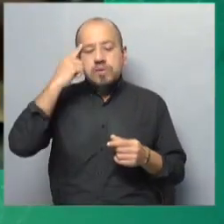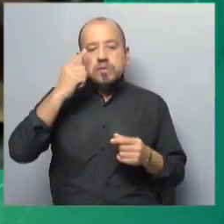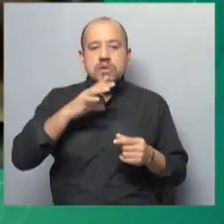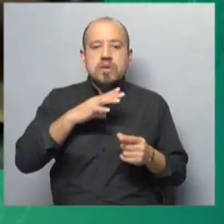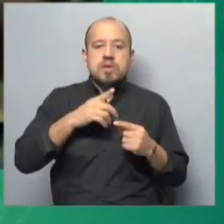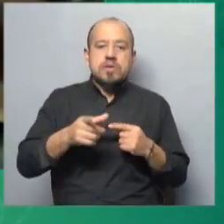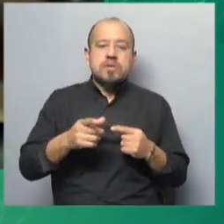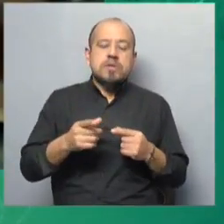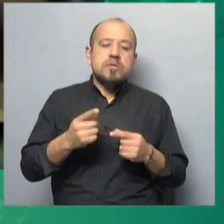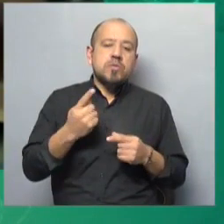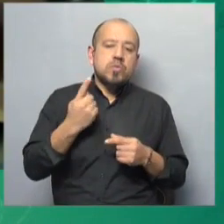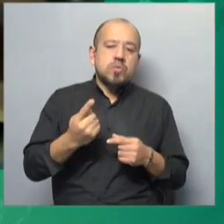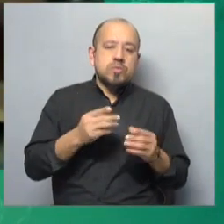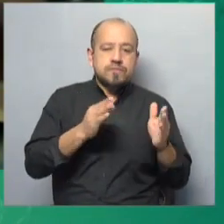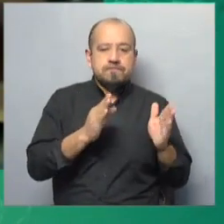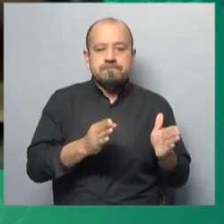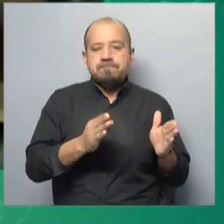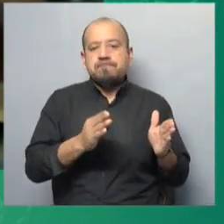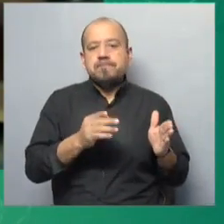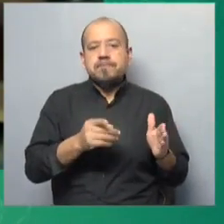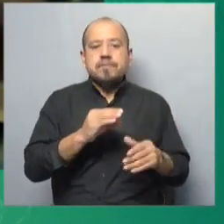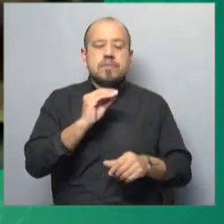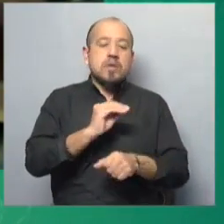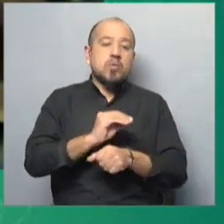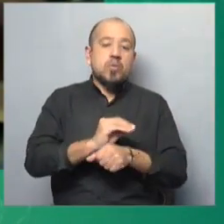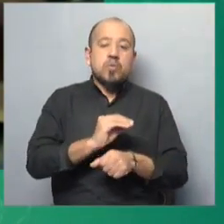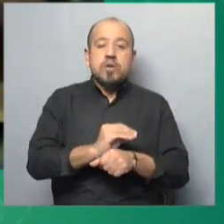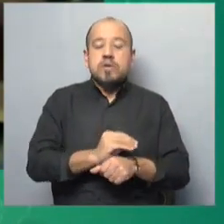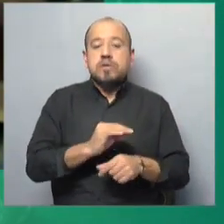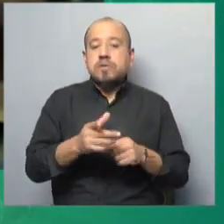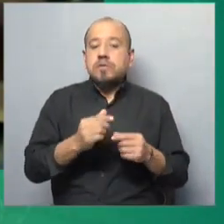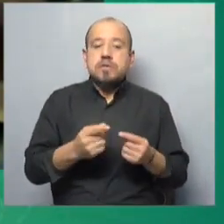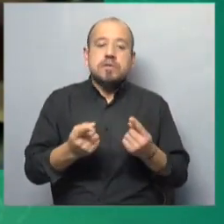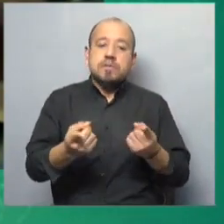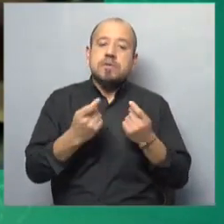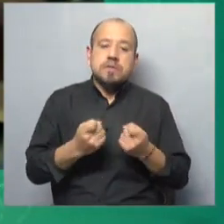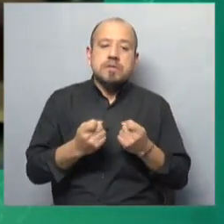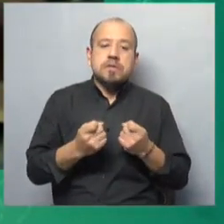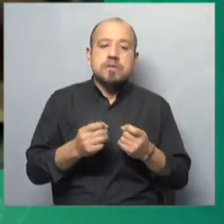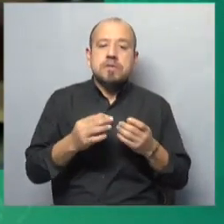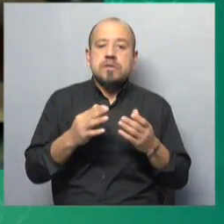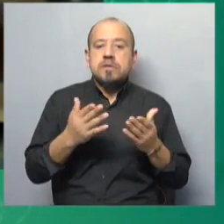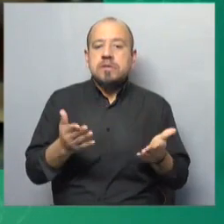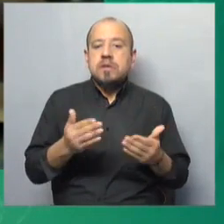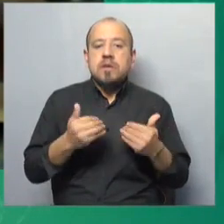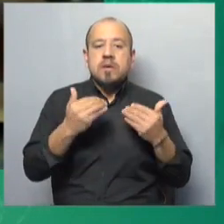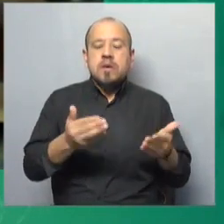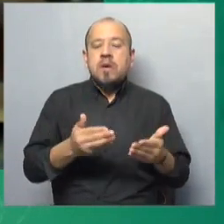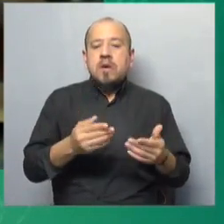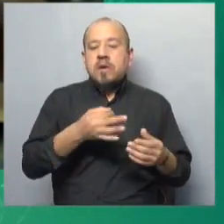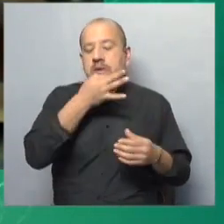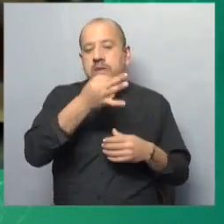¿no? Una, que es la vertiente cultural, es decir, la necesidad de trascender el mero